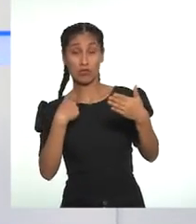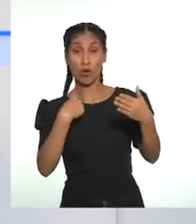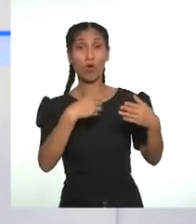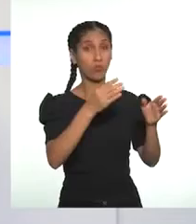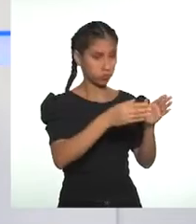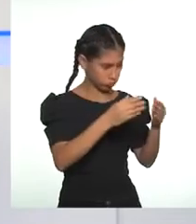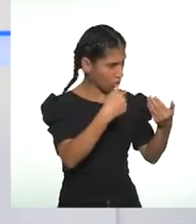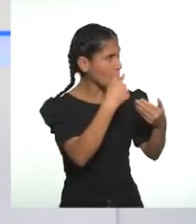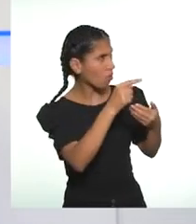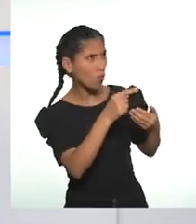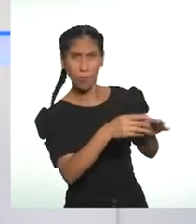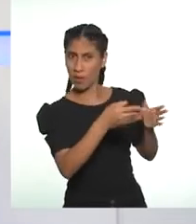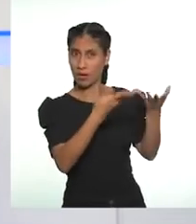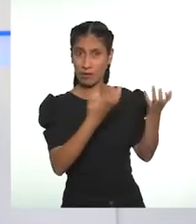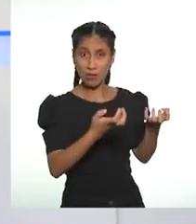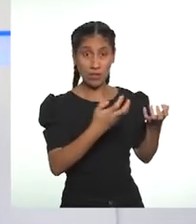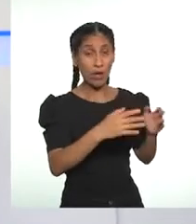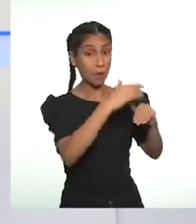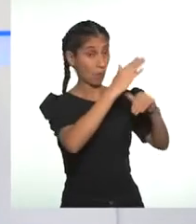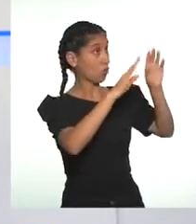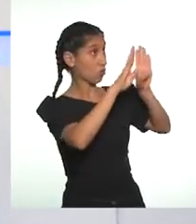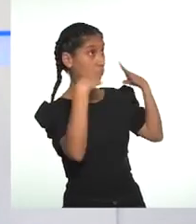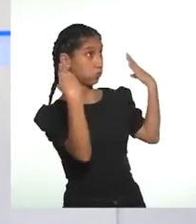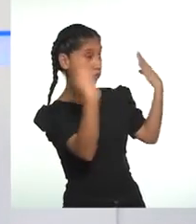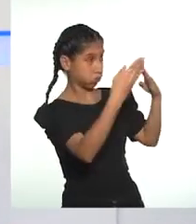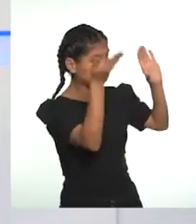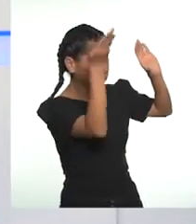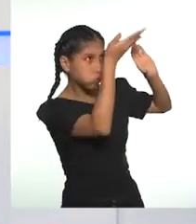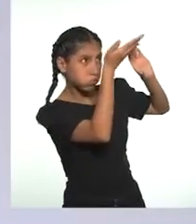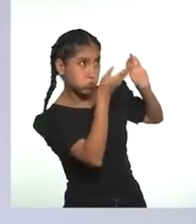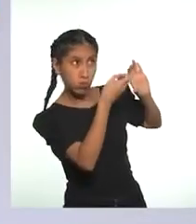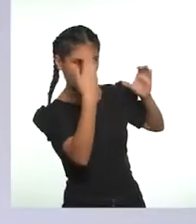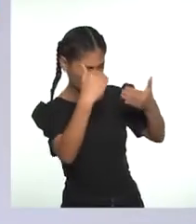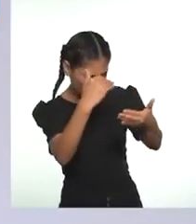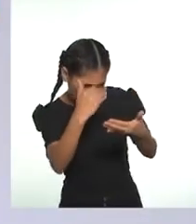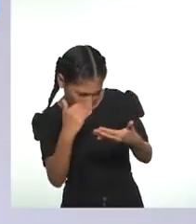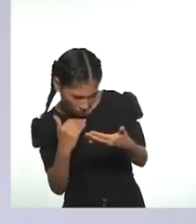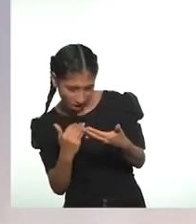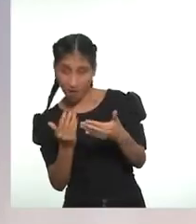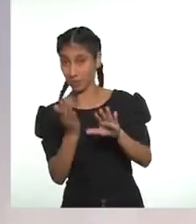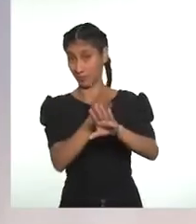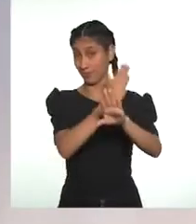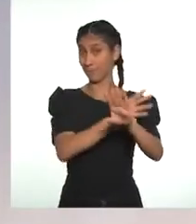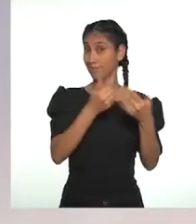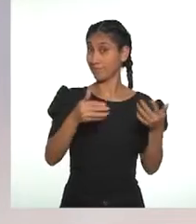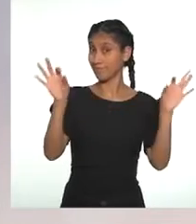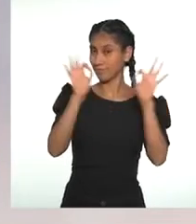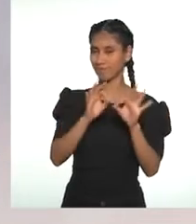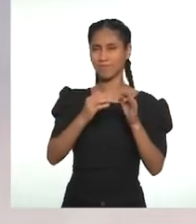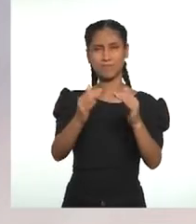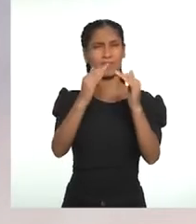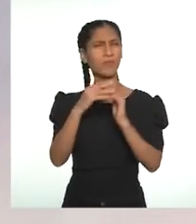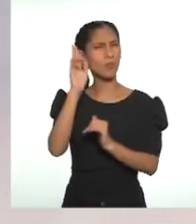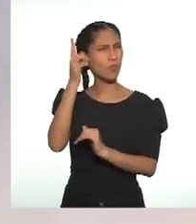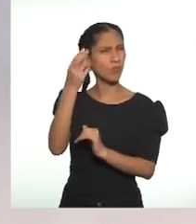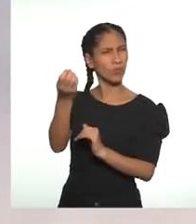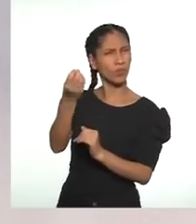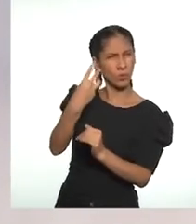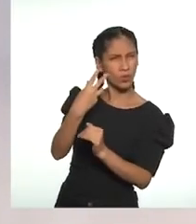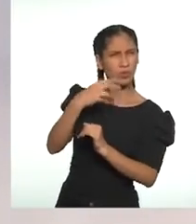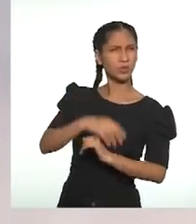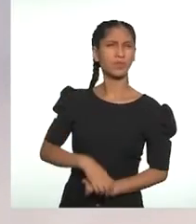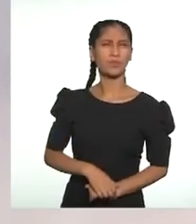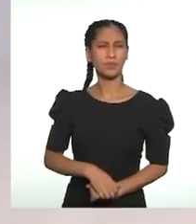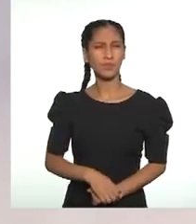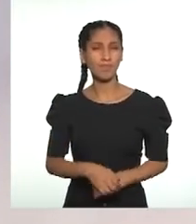instrucciones para poder armar o colocar un mueble son claves. Profesora, cuéntenos, ¿cómo iniciamos con la escritura de